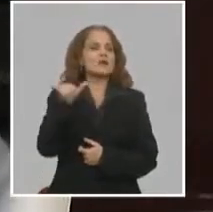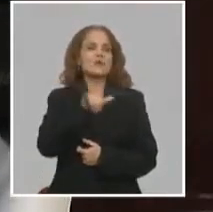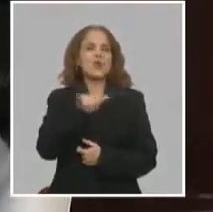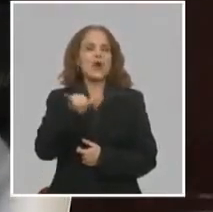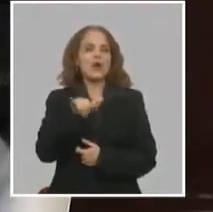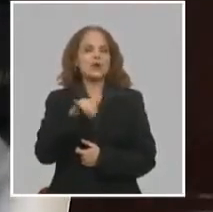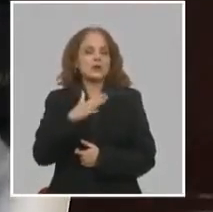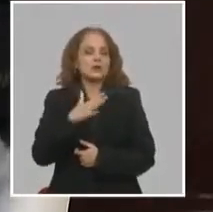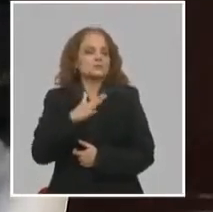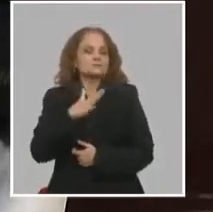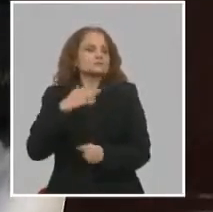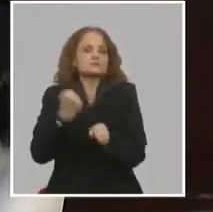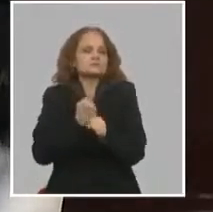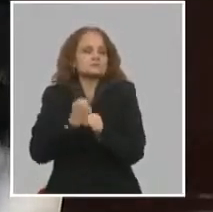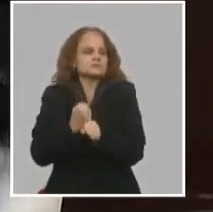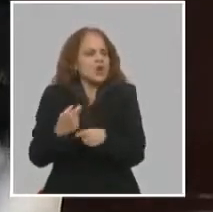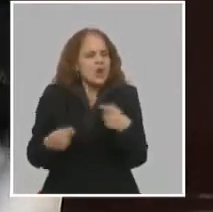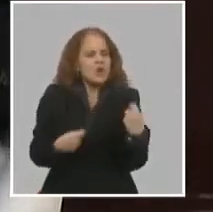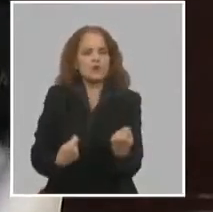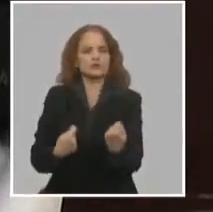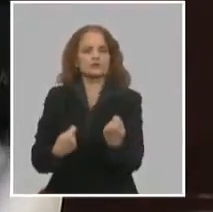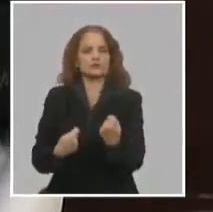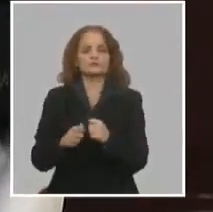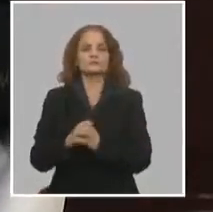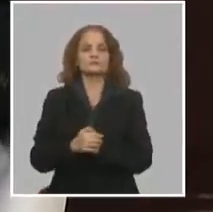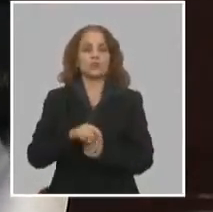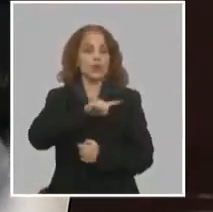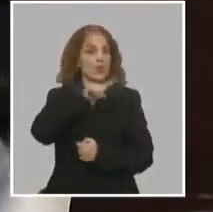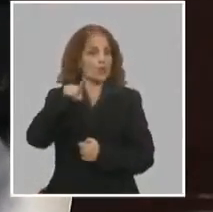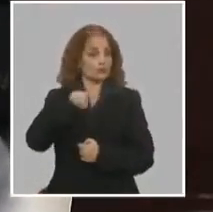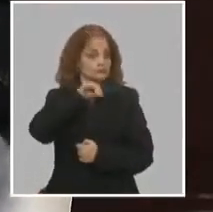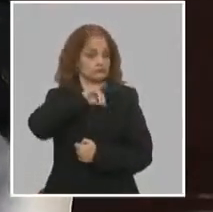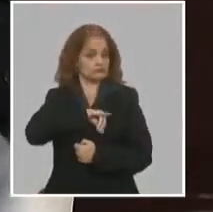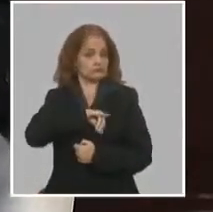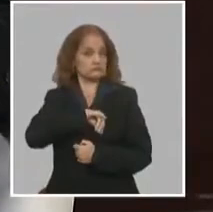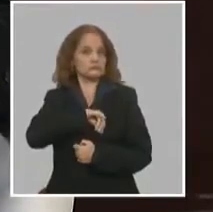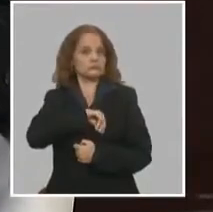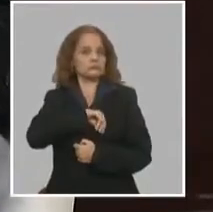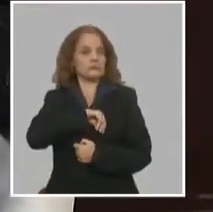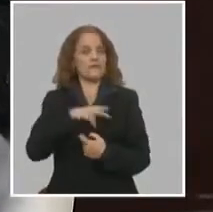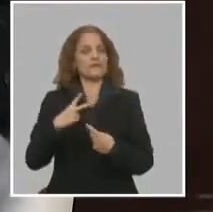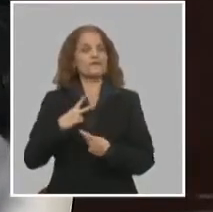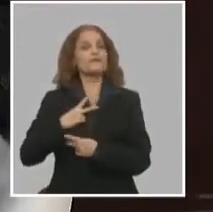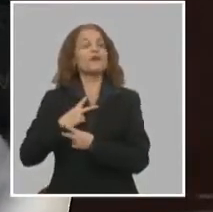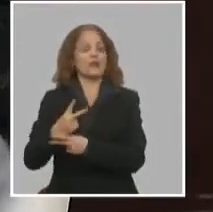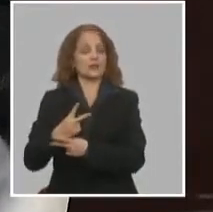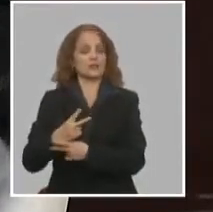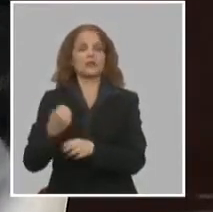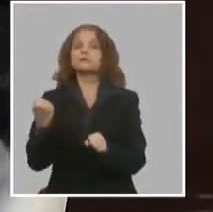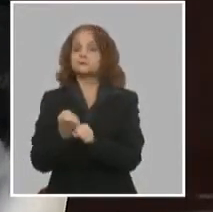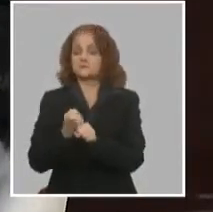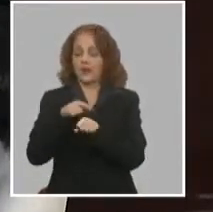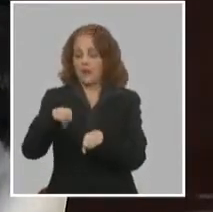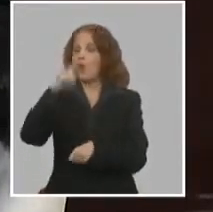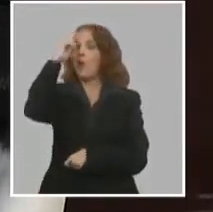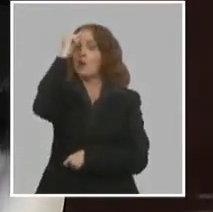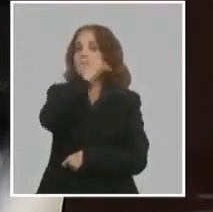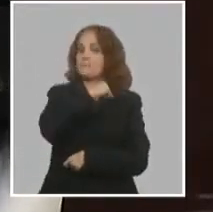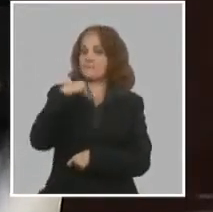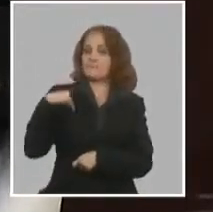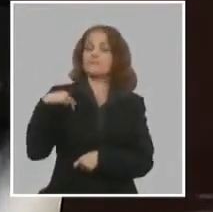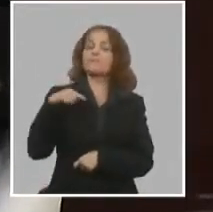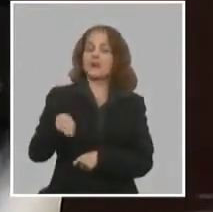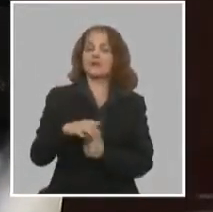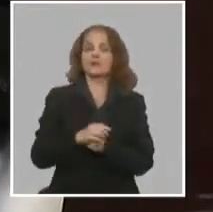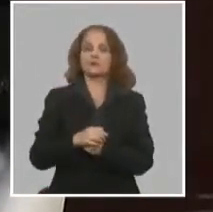lucha. Necesítase un alma bien templada para desempeñar con éxito ese sacerdocio. El contacto de las